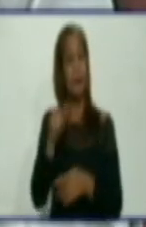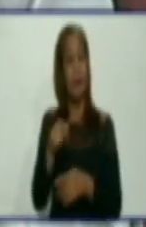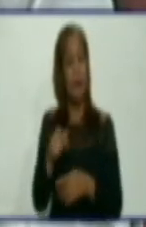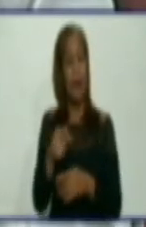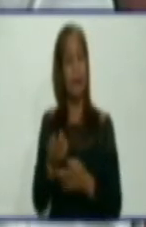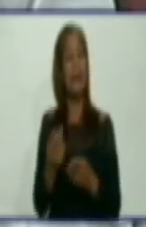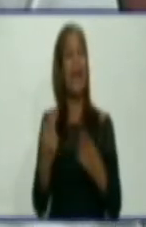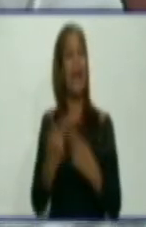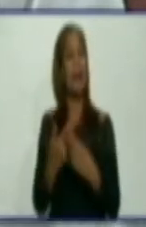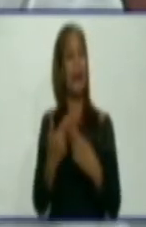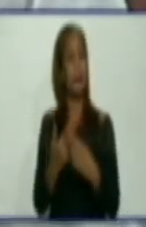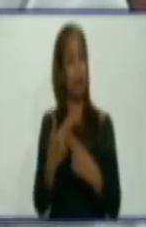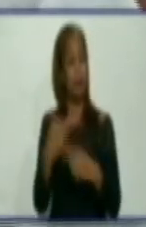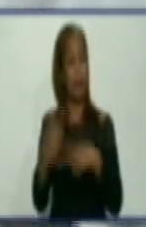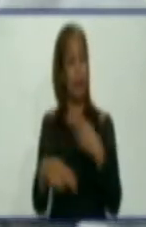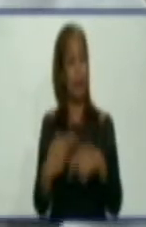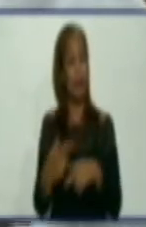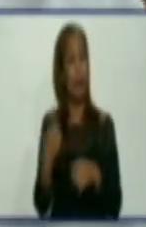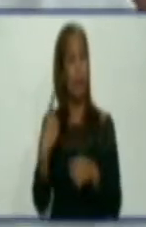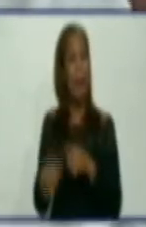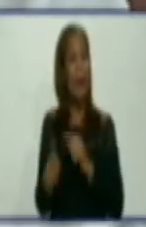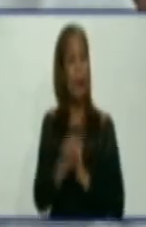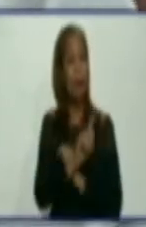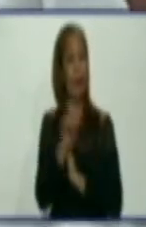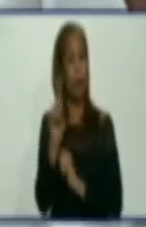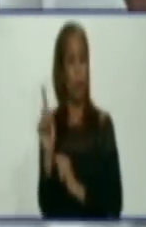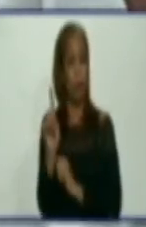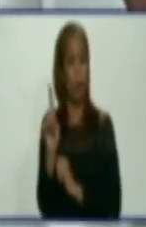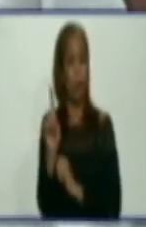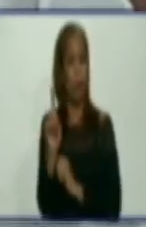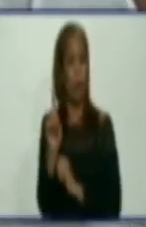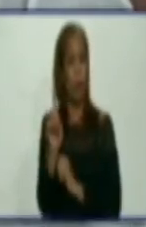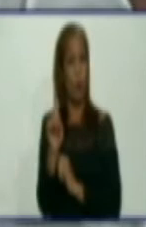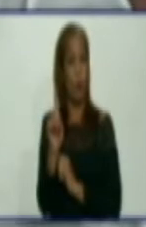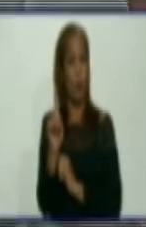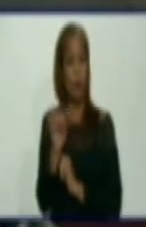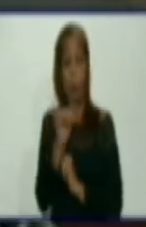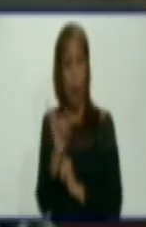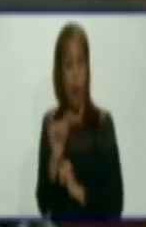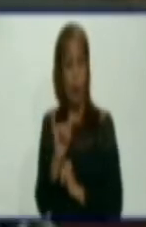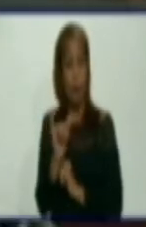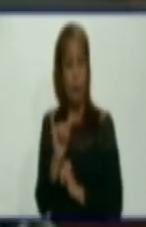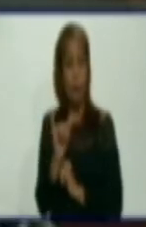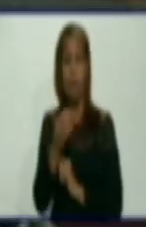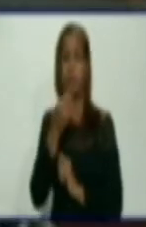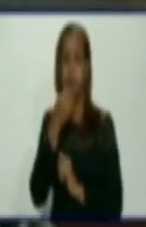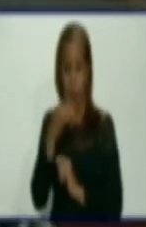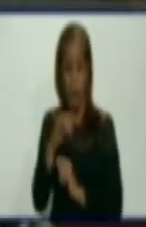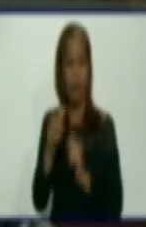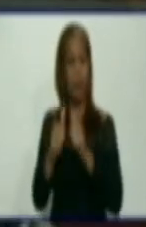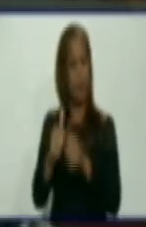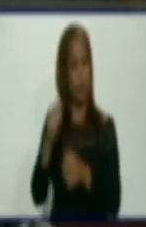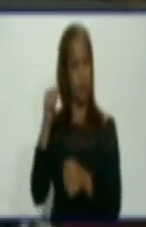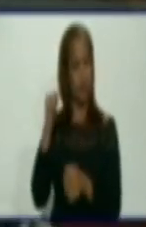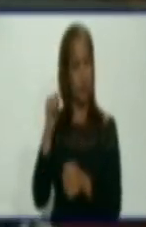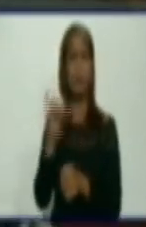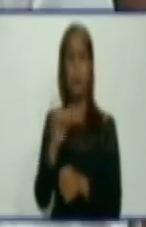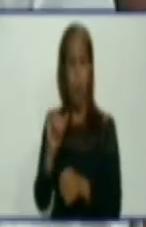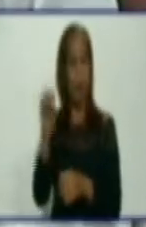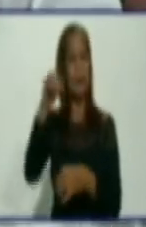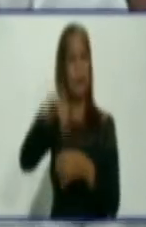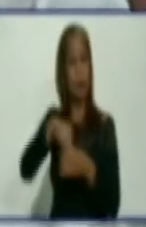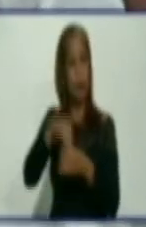pudiéramos disminuir. Pero ninguno está exento de retroceder, incluyendo Medialuna, que lleva más de 30 días sin reportar